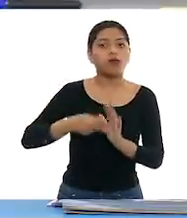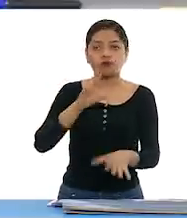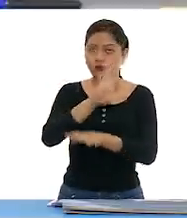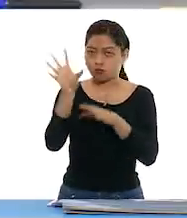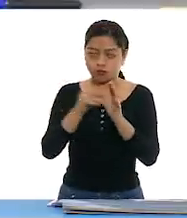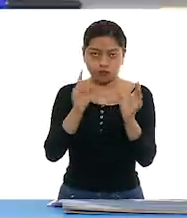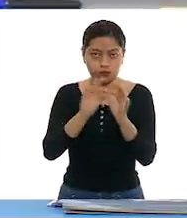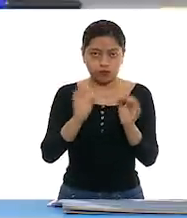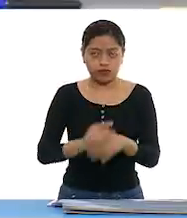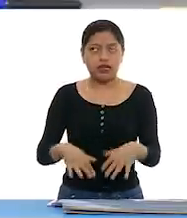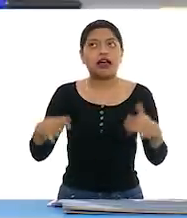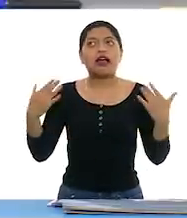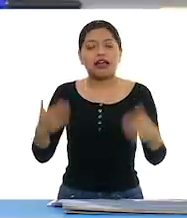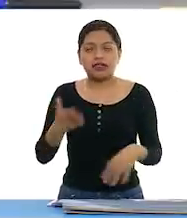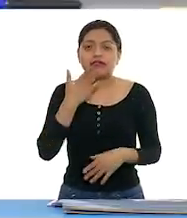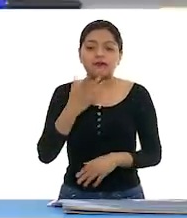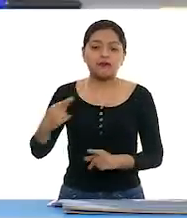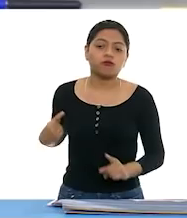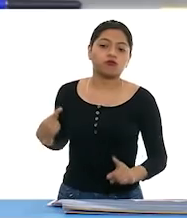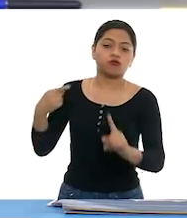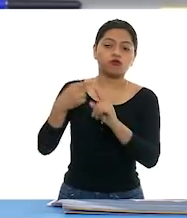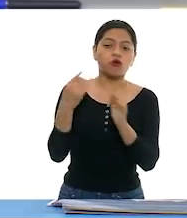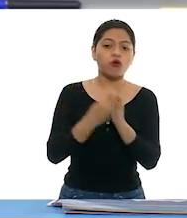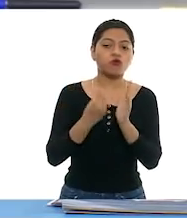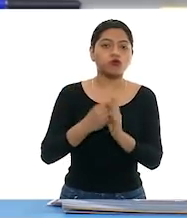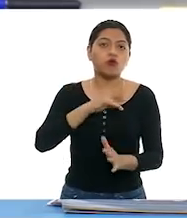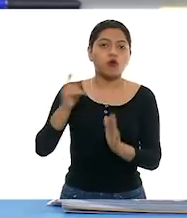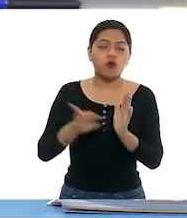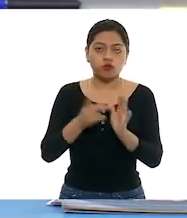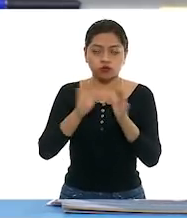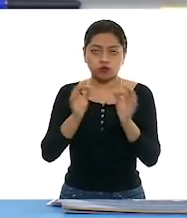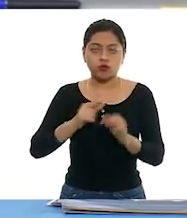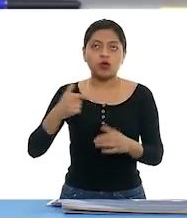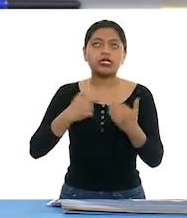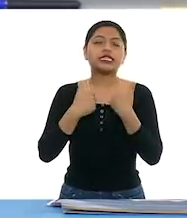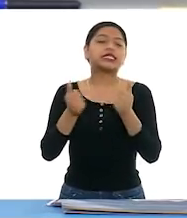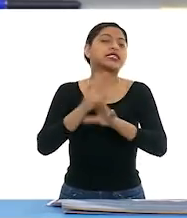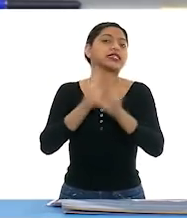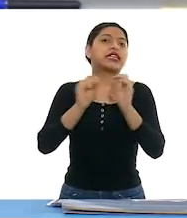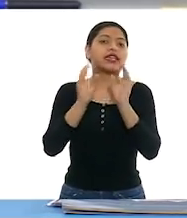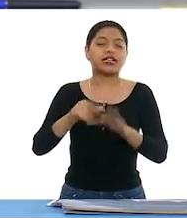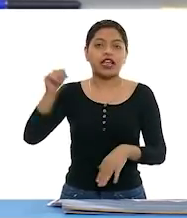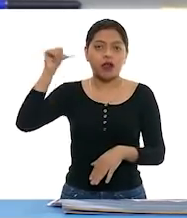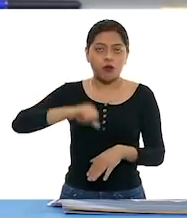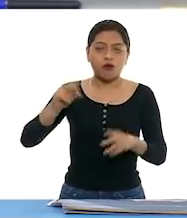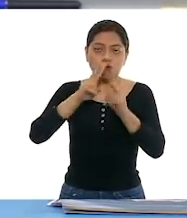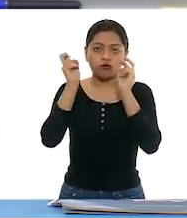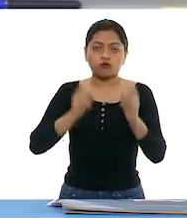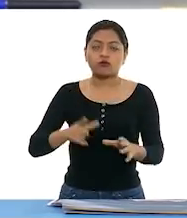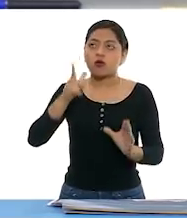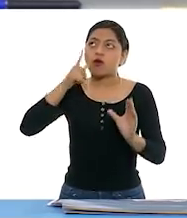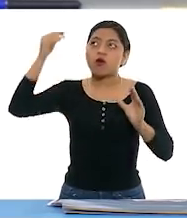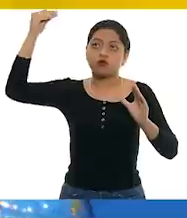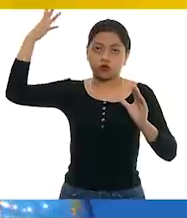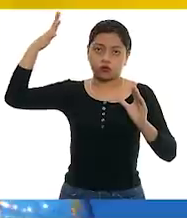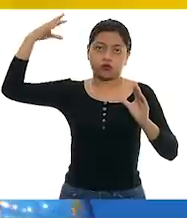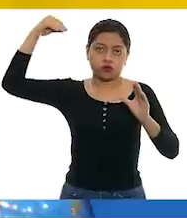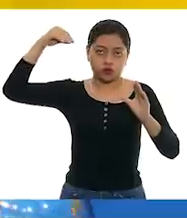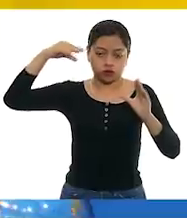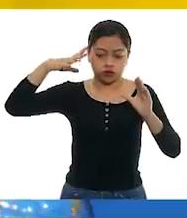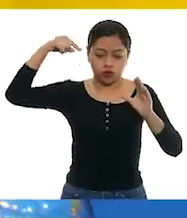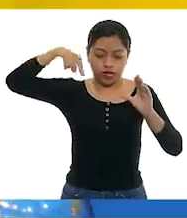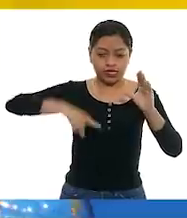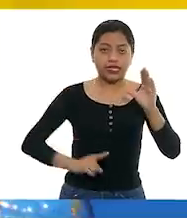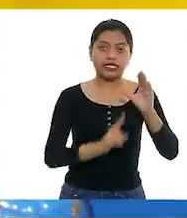maestra, qué bueno que hicimos este repaso porque la verdad ya me quedó mucho más claro esto del efecto invernadero.